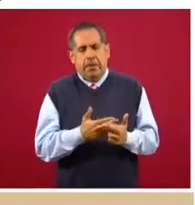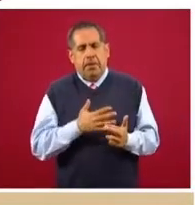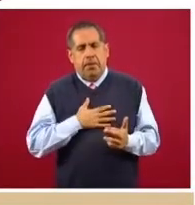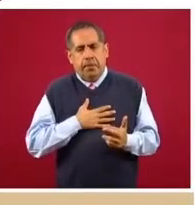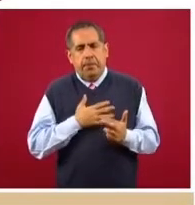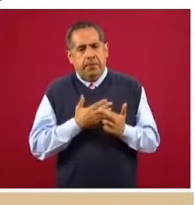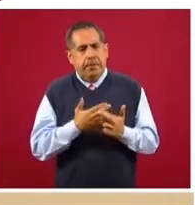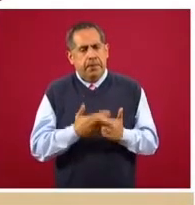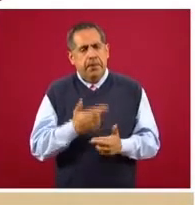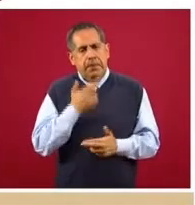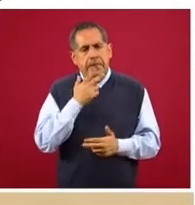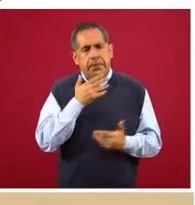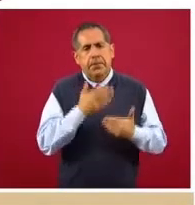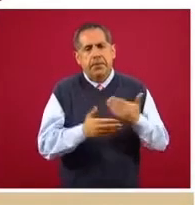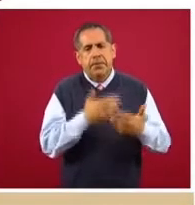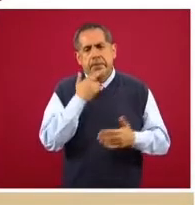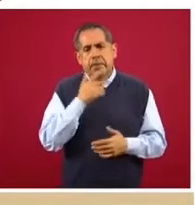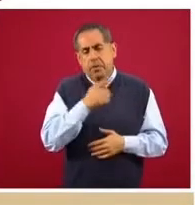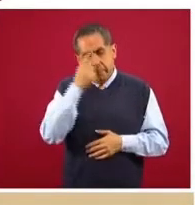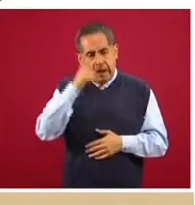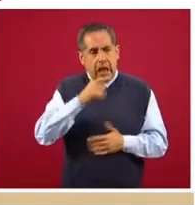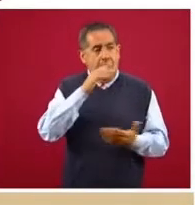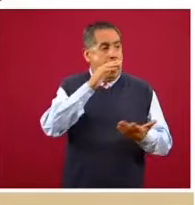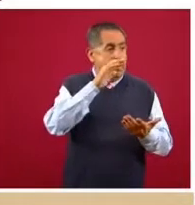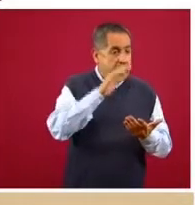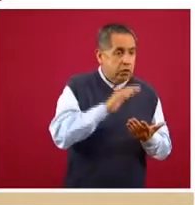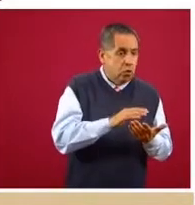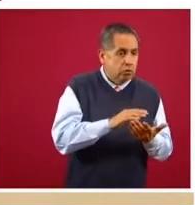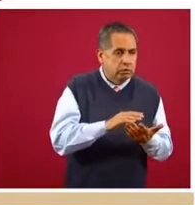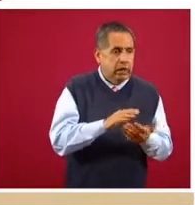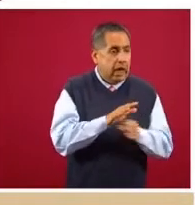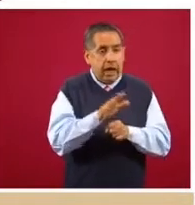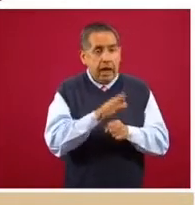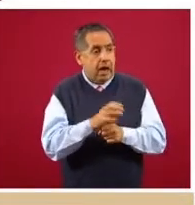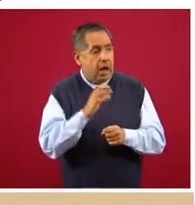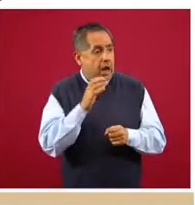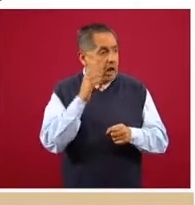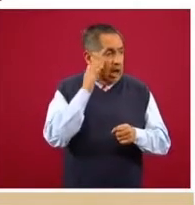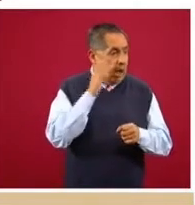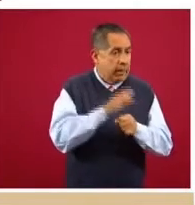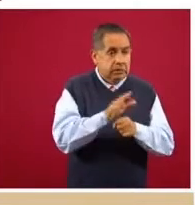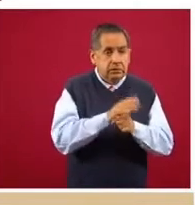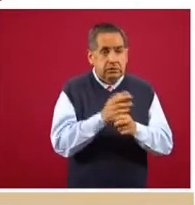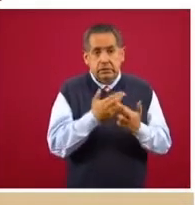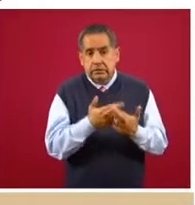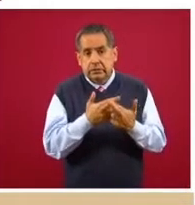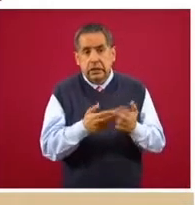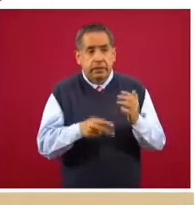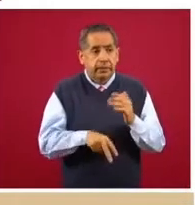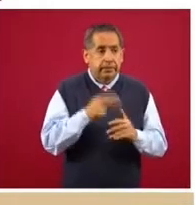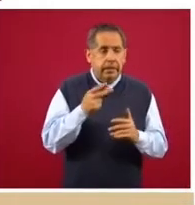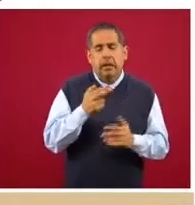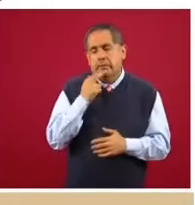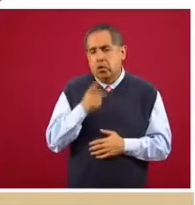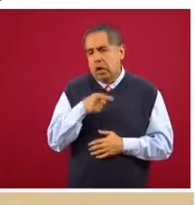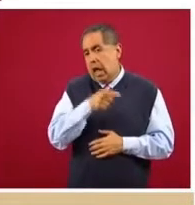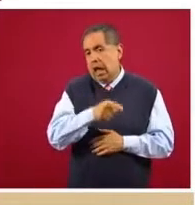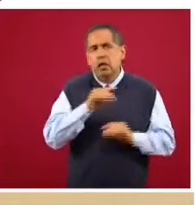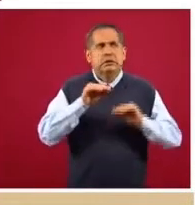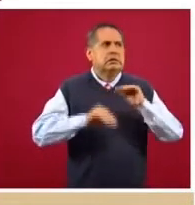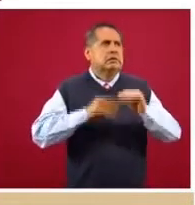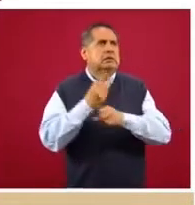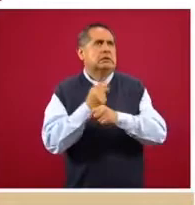también se espera que continúe en función de que continúen reconvirtiendo y expandiendo su capacidad hospitalaria. Todas las